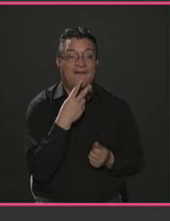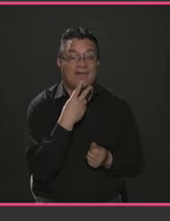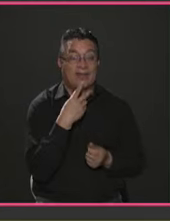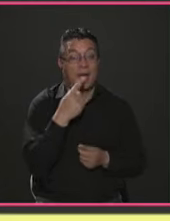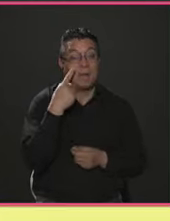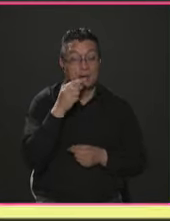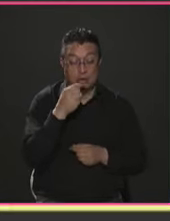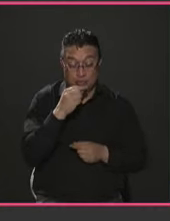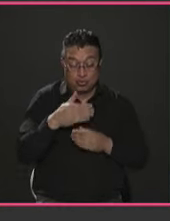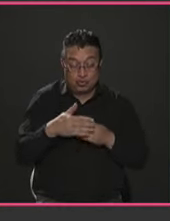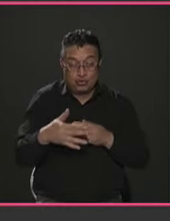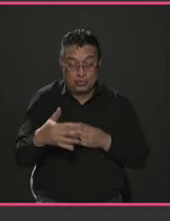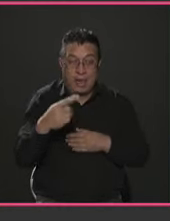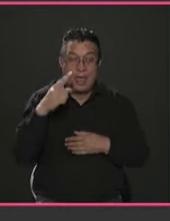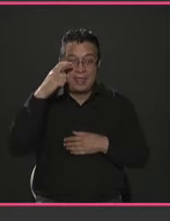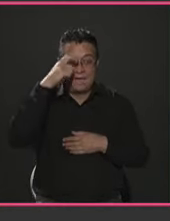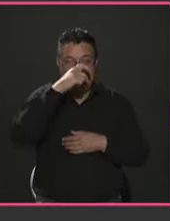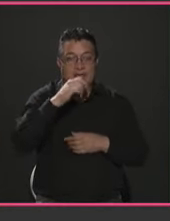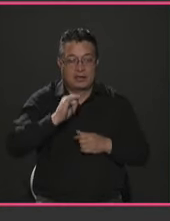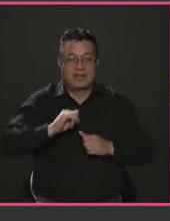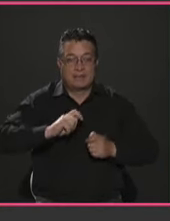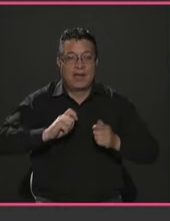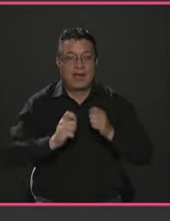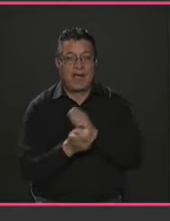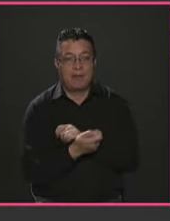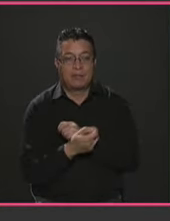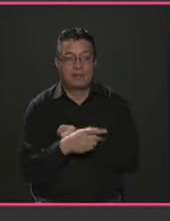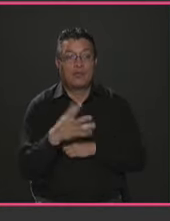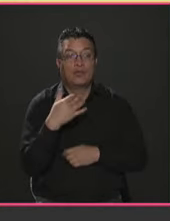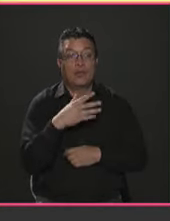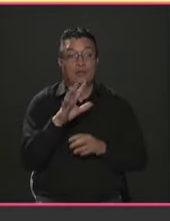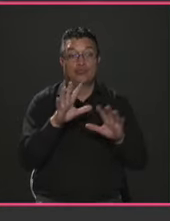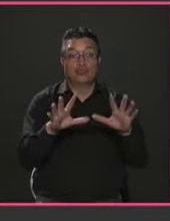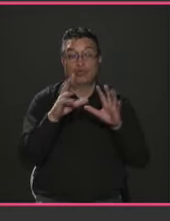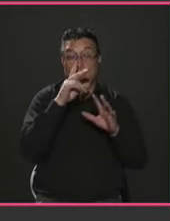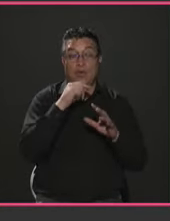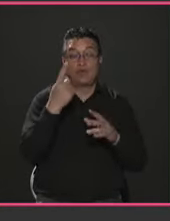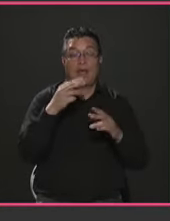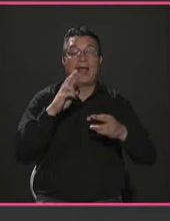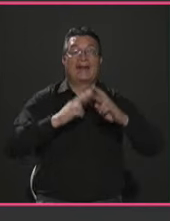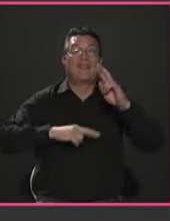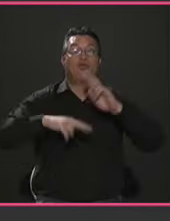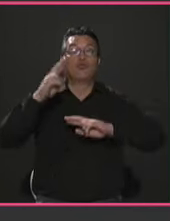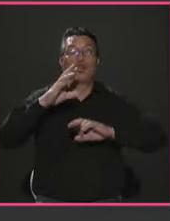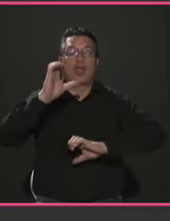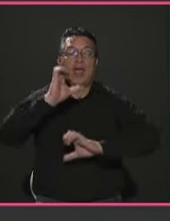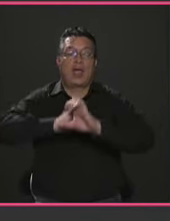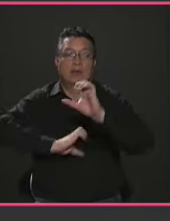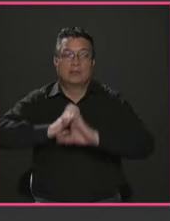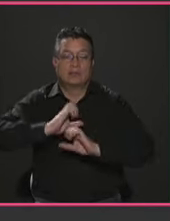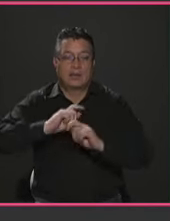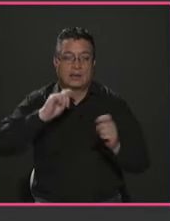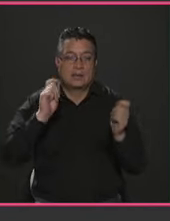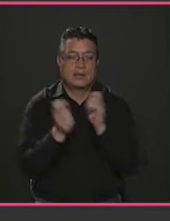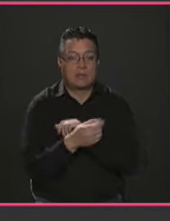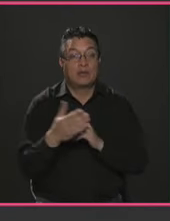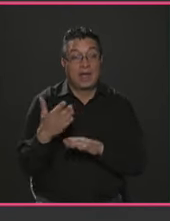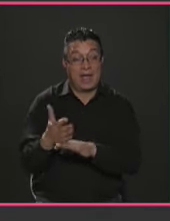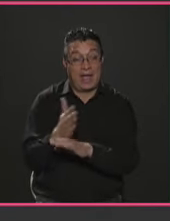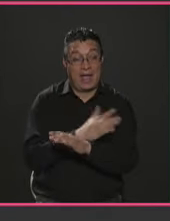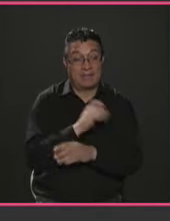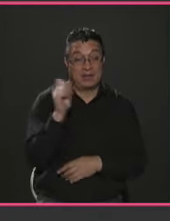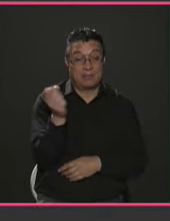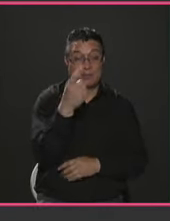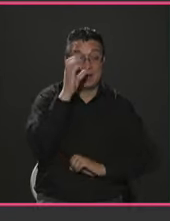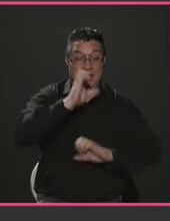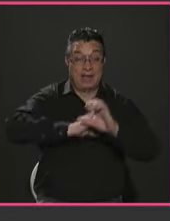plazo van a ser más difíciles yo creo que nada esto lo puede ilustrar mejor que la última Revolución Industrial que vivimos antes de la primera Revolución